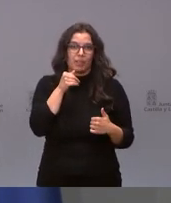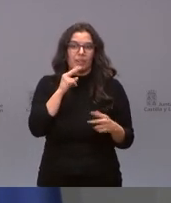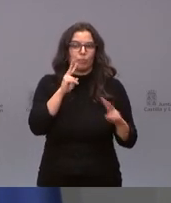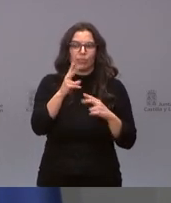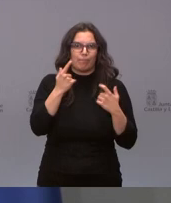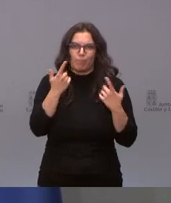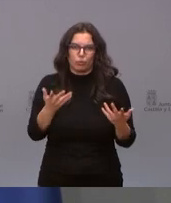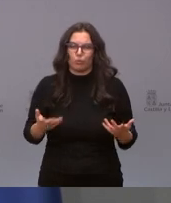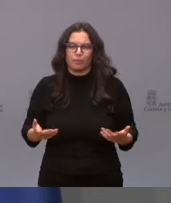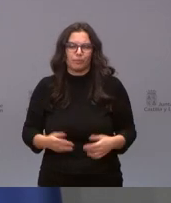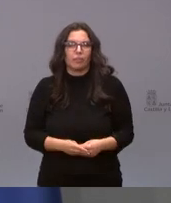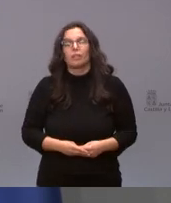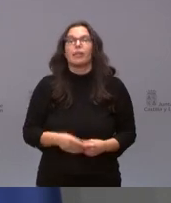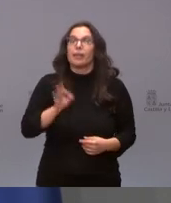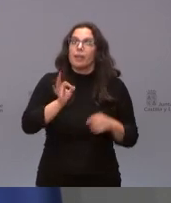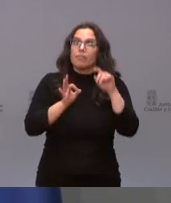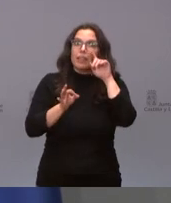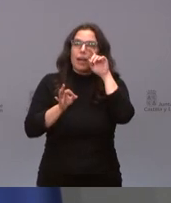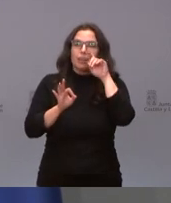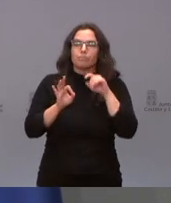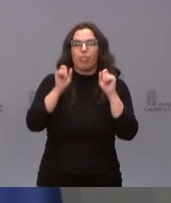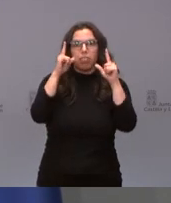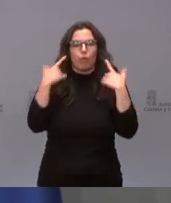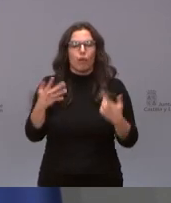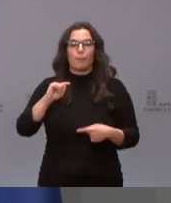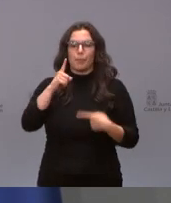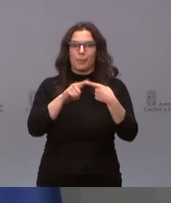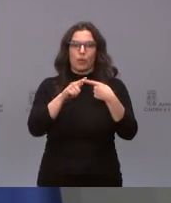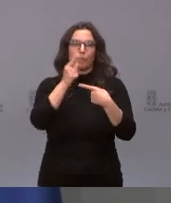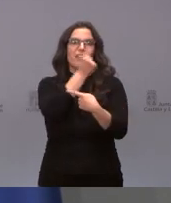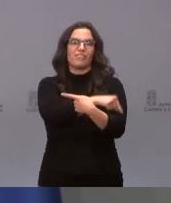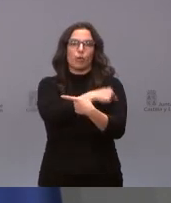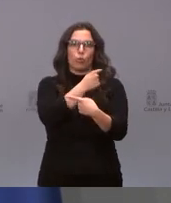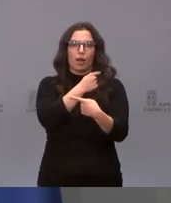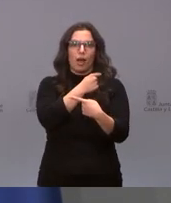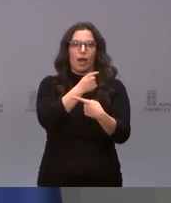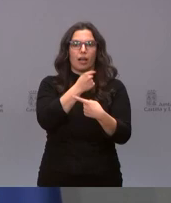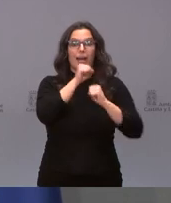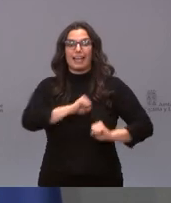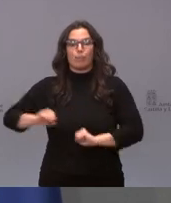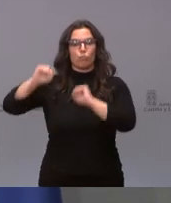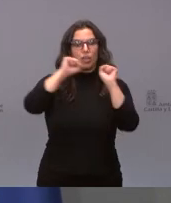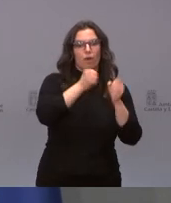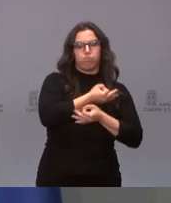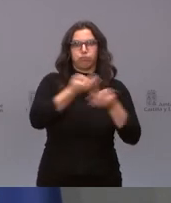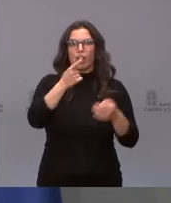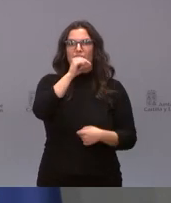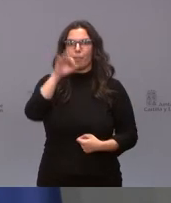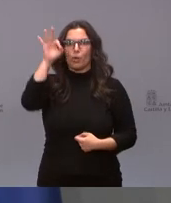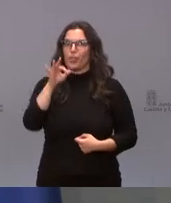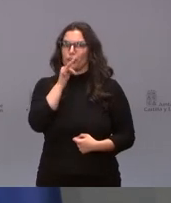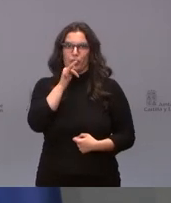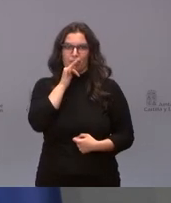que es verdad que sí que hemos visto primero las vacunas no tienen el 100% de efectividad es decir oscilan desde el